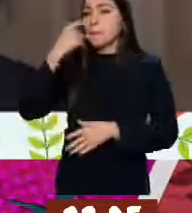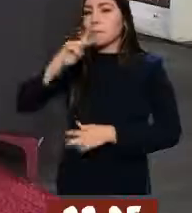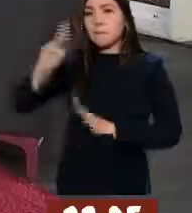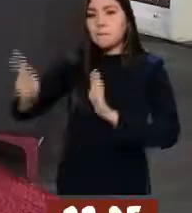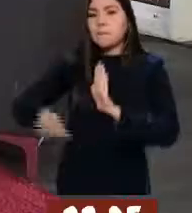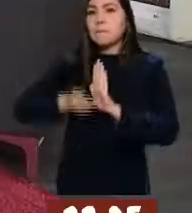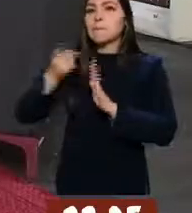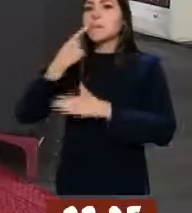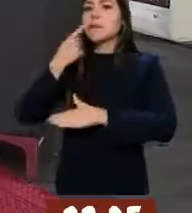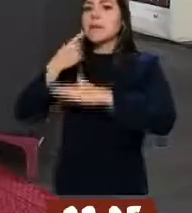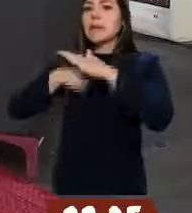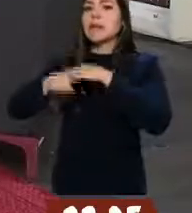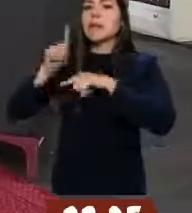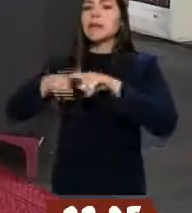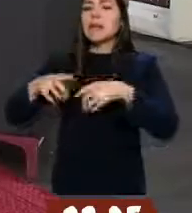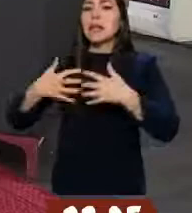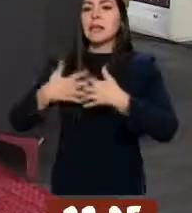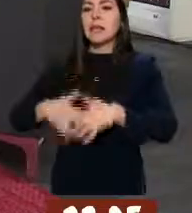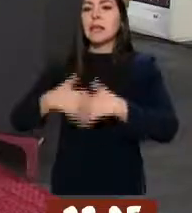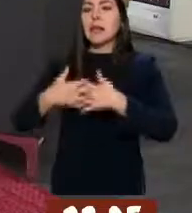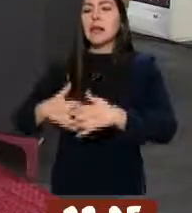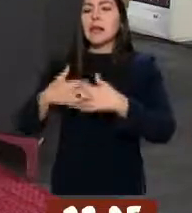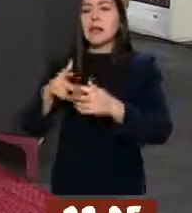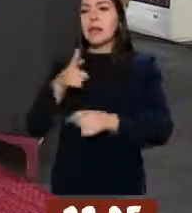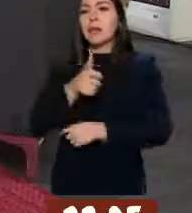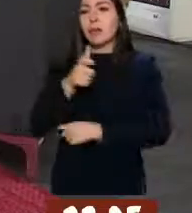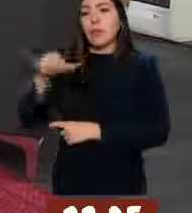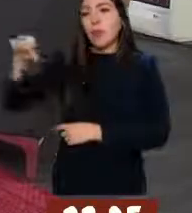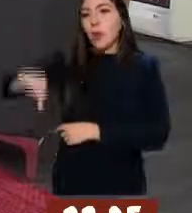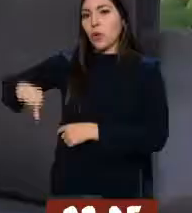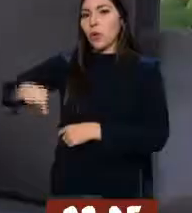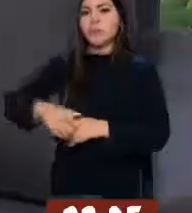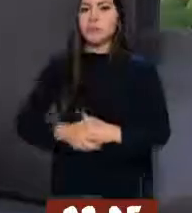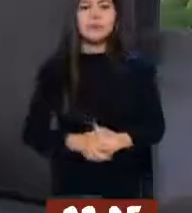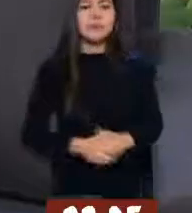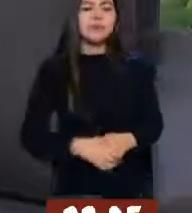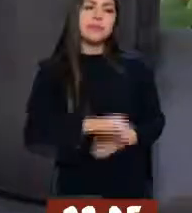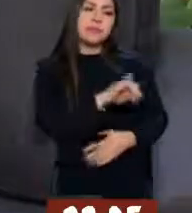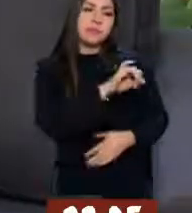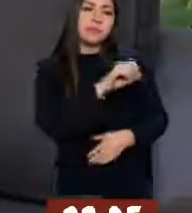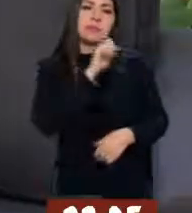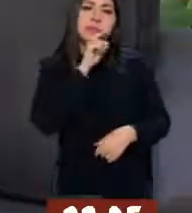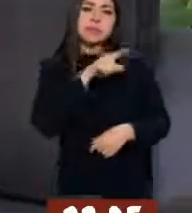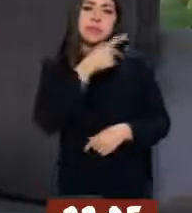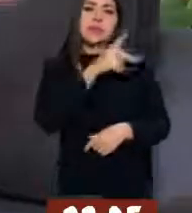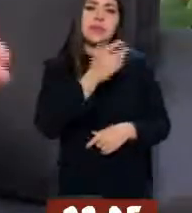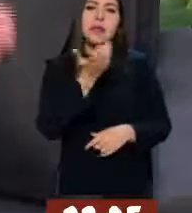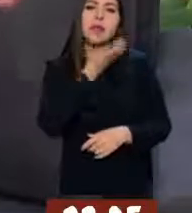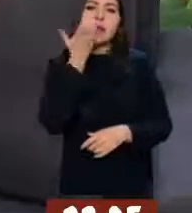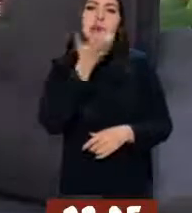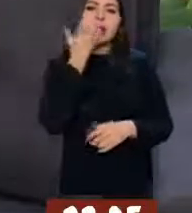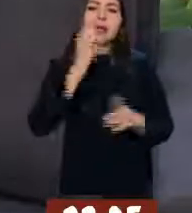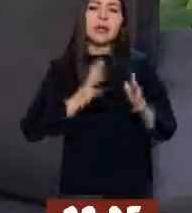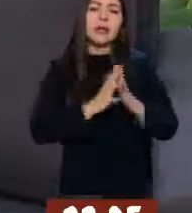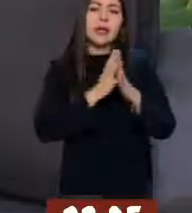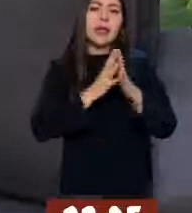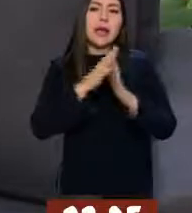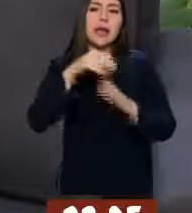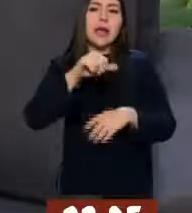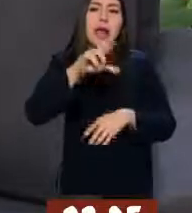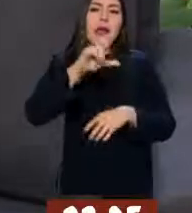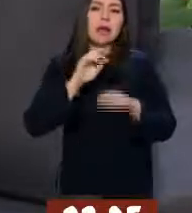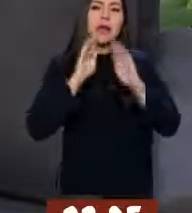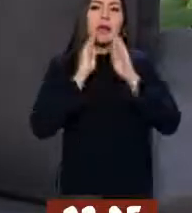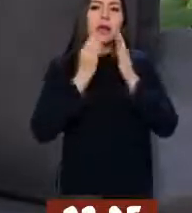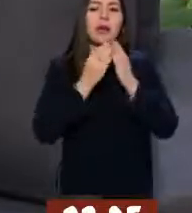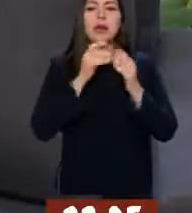contra otro los que gran hacen tema. las armas, ¿eh? Porque además, Hoy. sin duda, beneficiarios económicos de esta Claro. guerra del narco Bajo, sí, son pues los son los grupos, grupos totalmente.